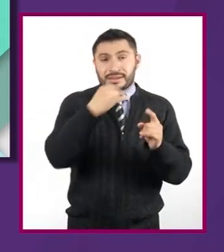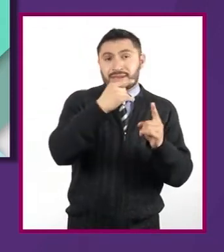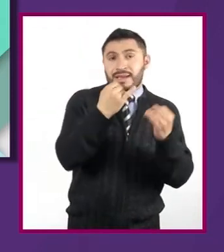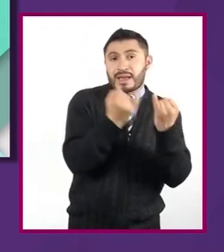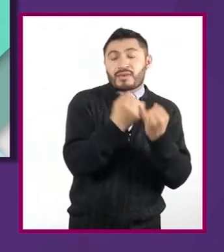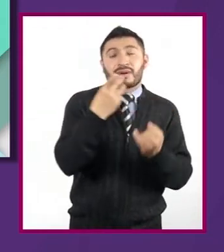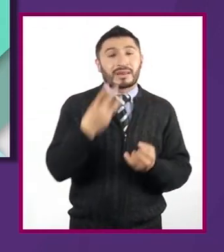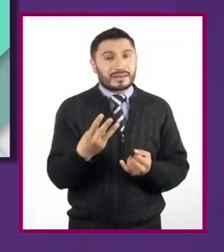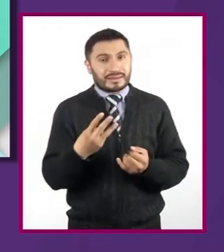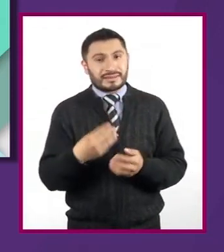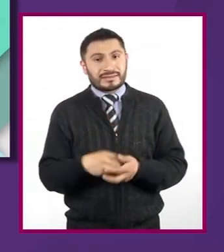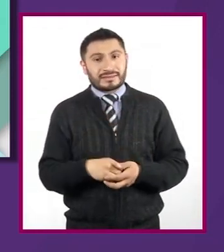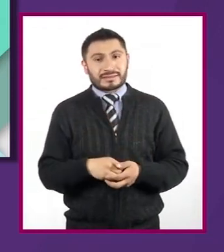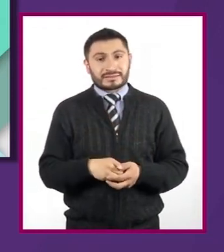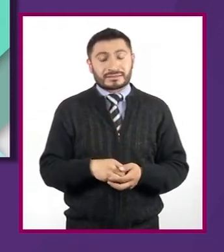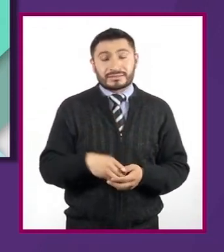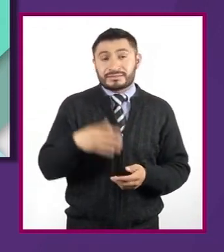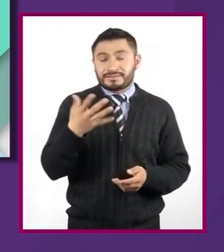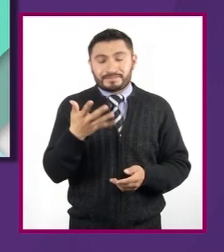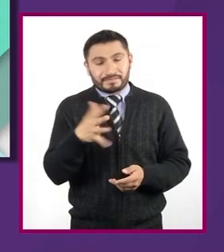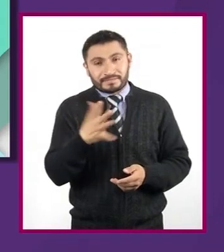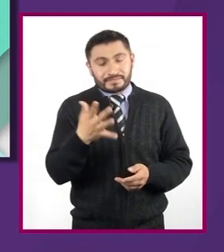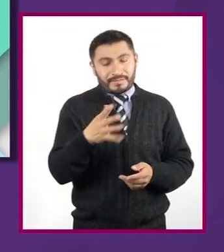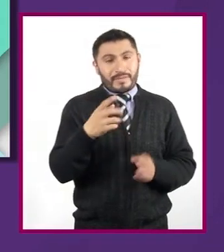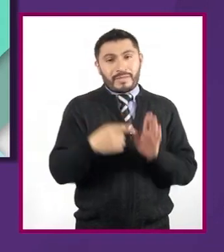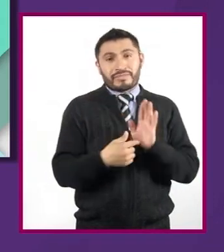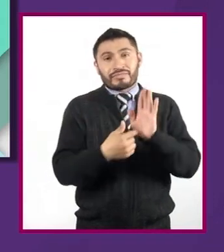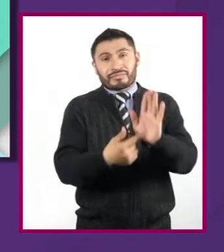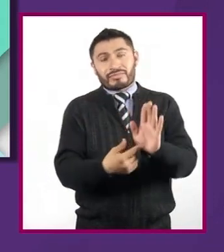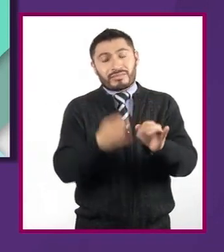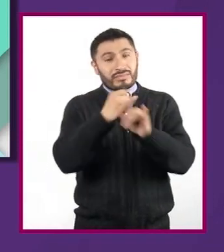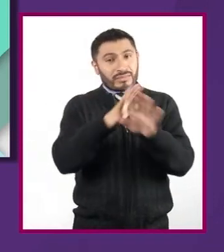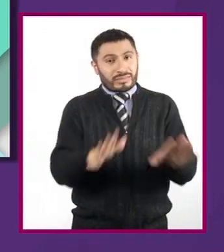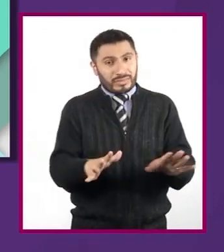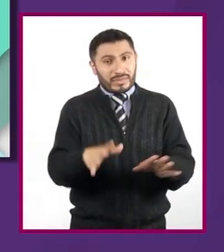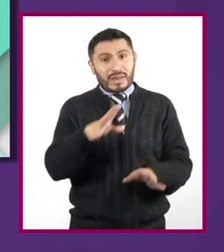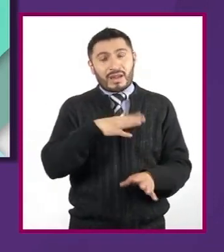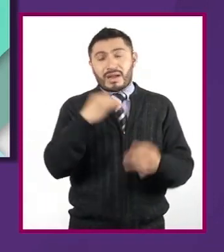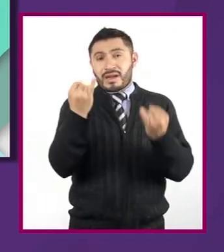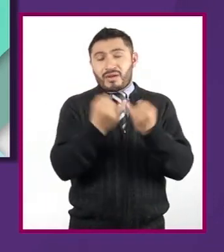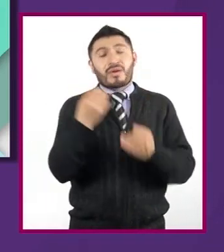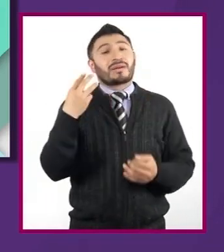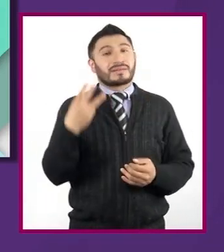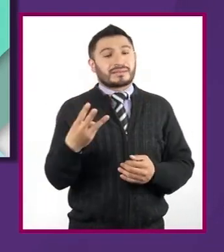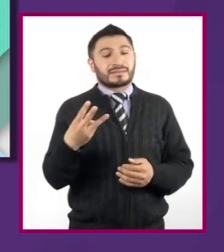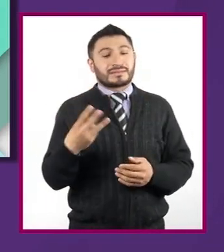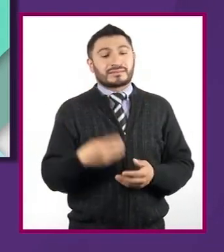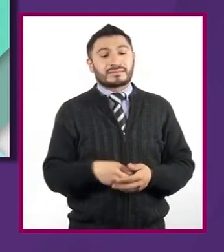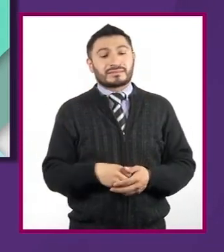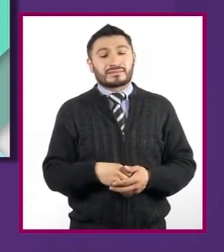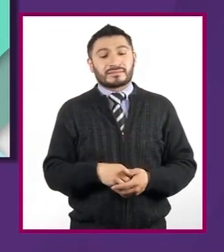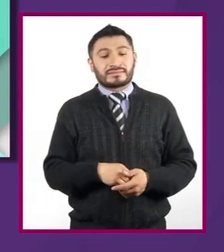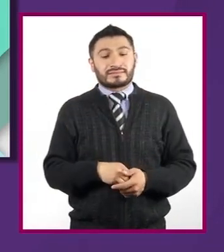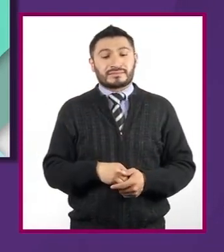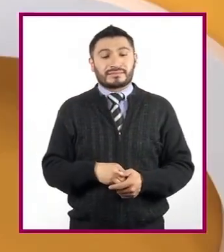3. La mediana de la muestra de datos es igual a 3.